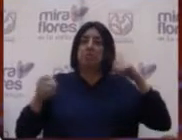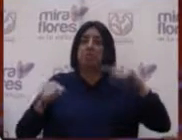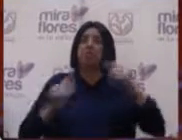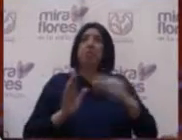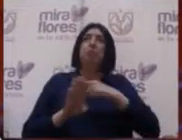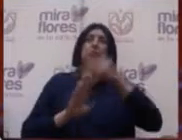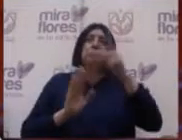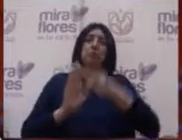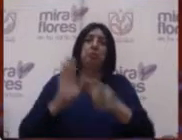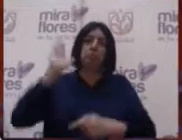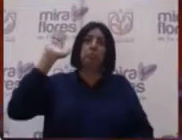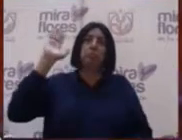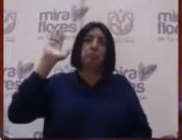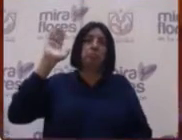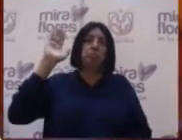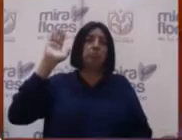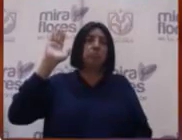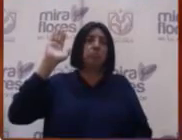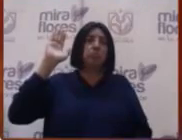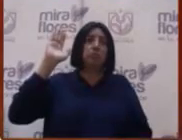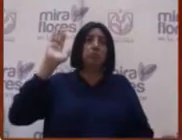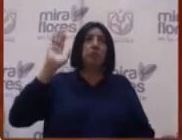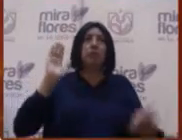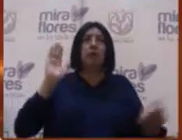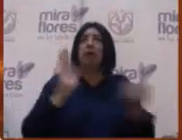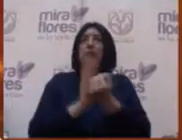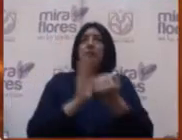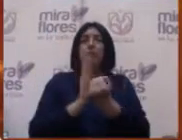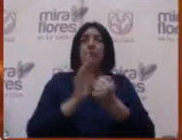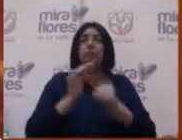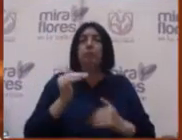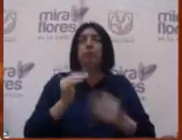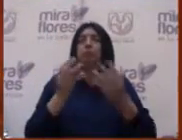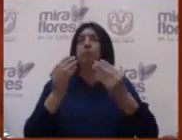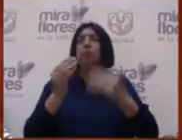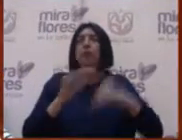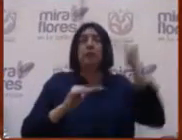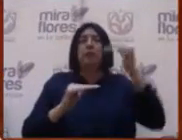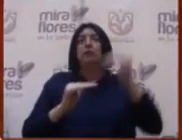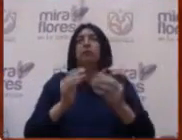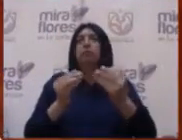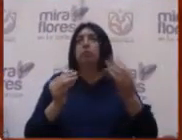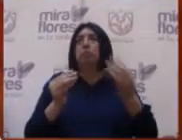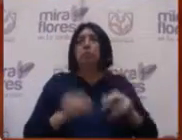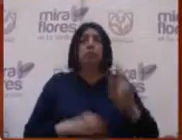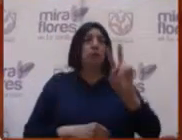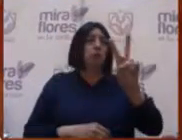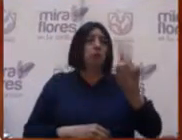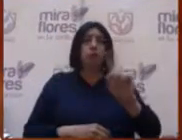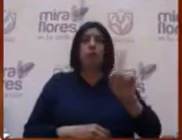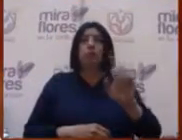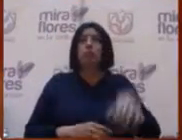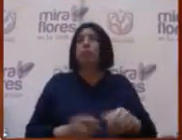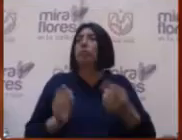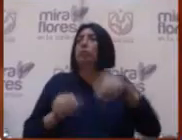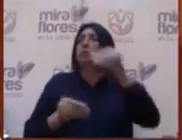expresan la señal de conformidad. Se ha aprobado por mayoría de votos, hay dos manos no levantadas. ¿Cuál